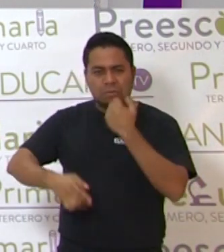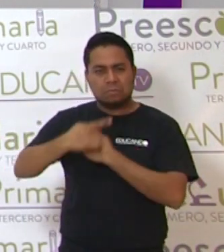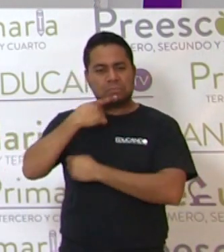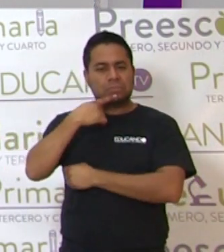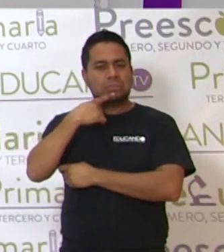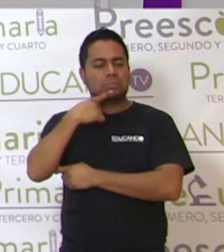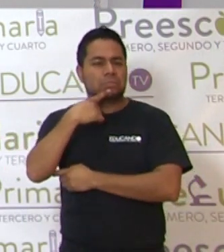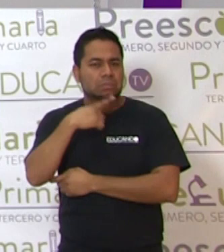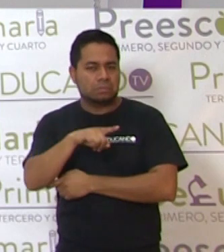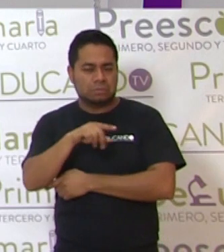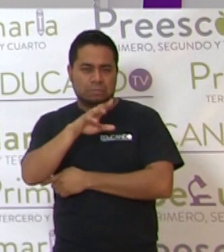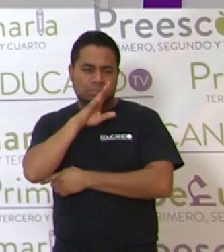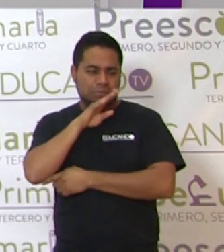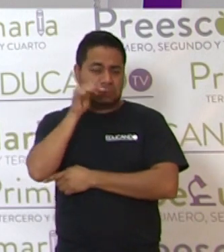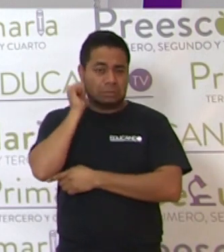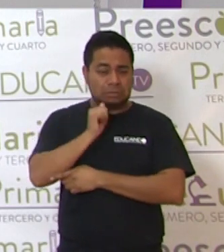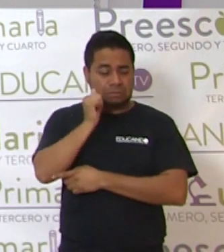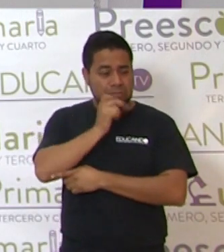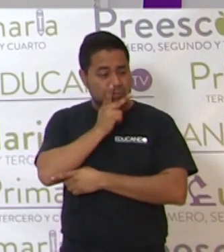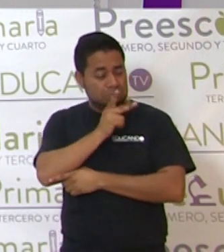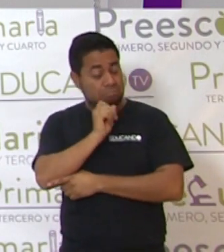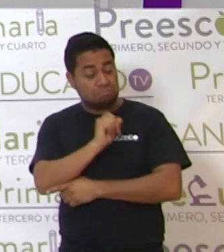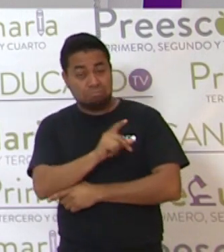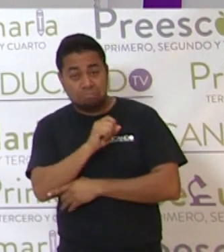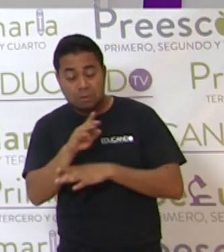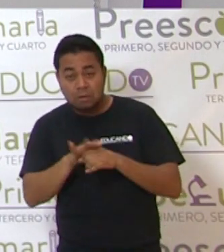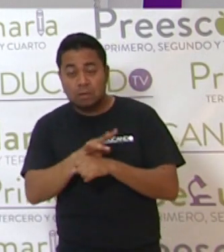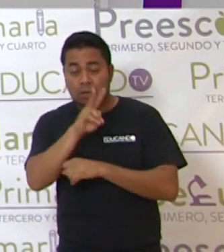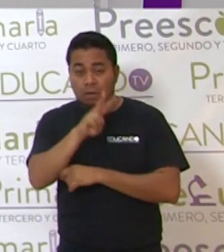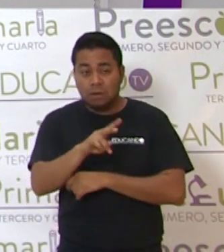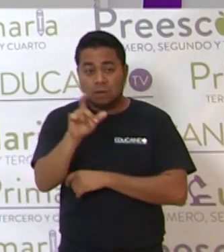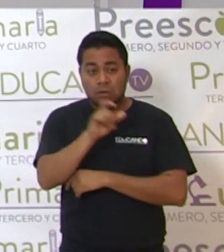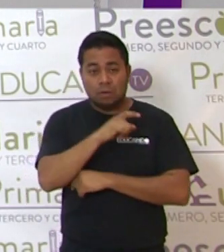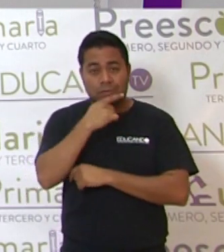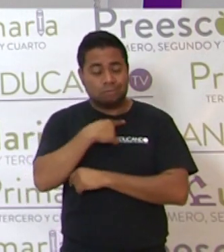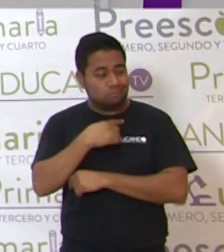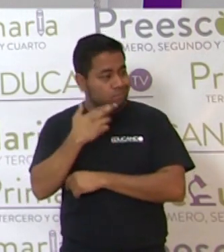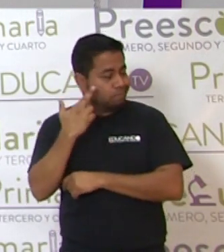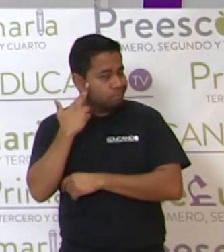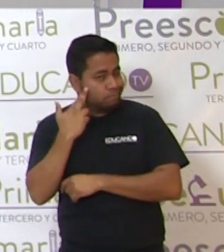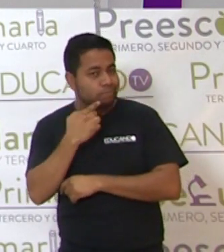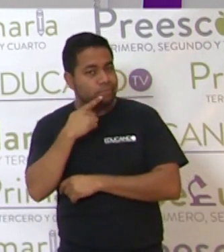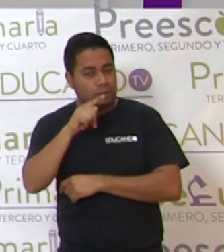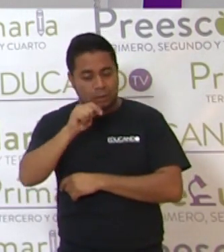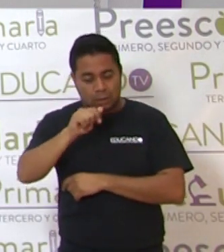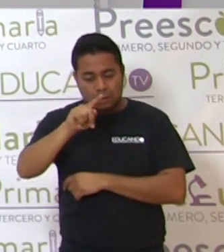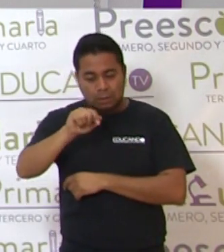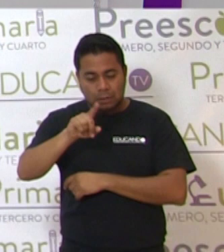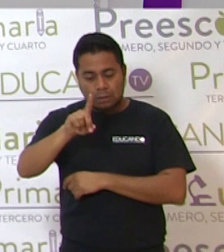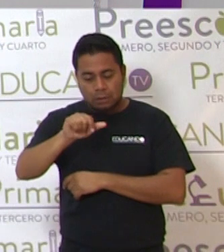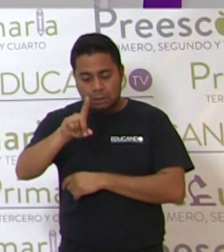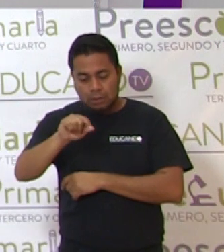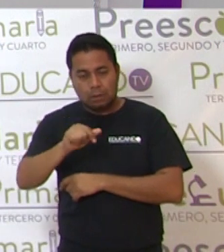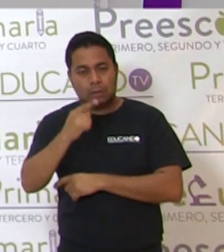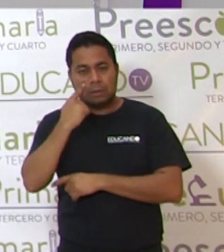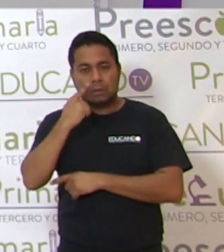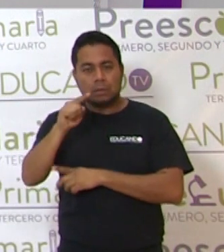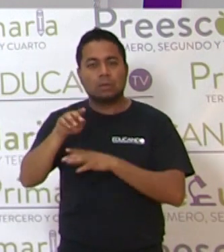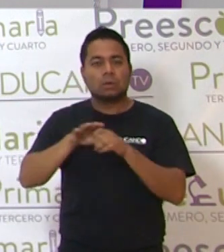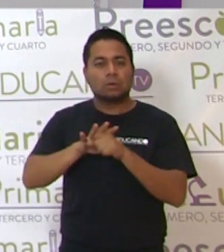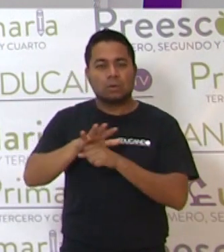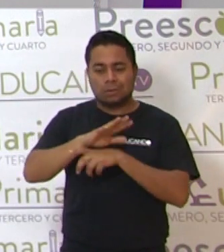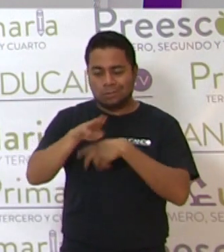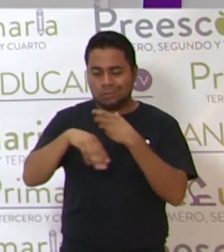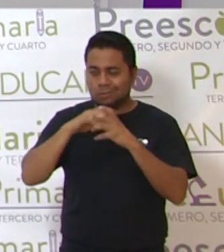dijo su madre. Y era verdad, porque cuando ya lo oía decir tata dada, veía la bola del